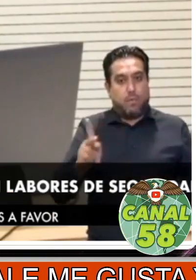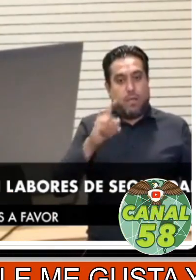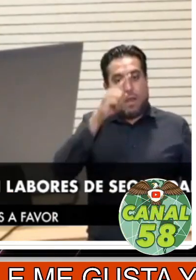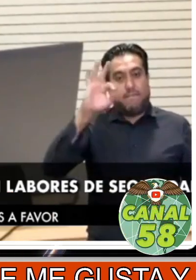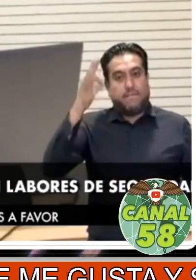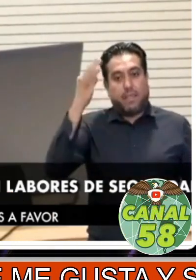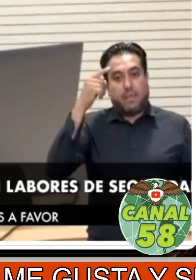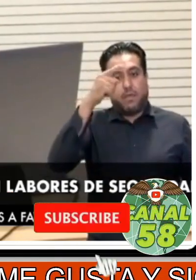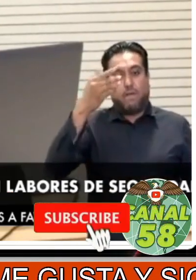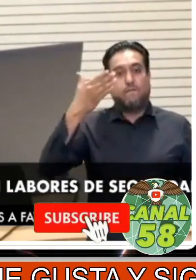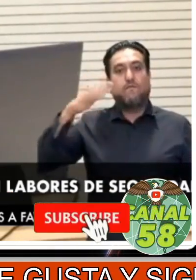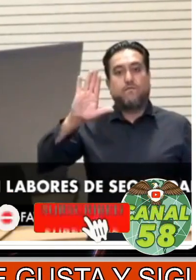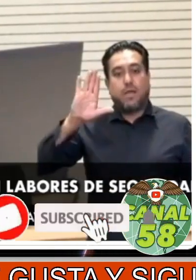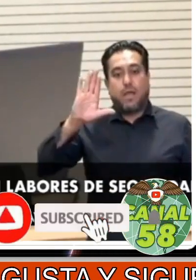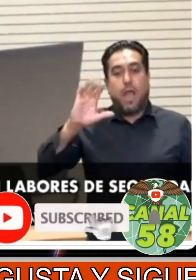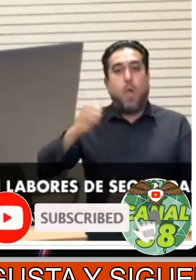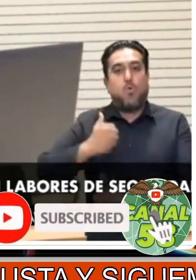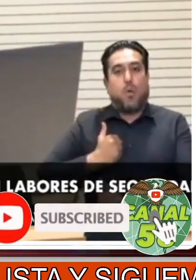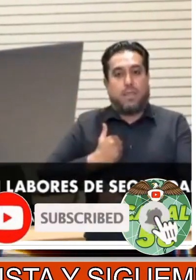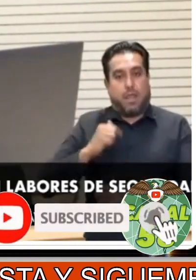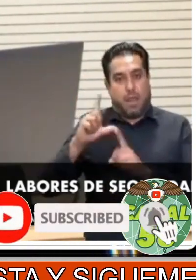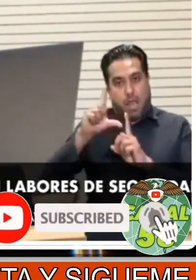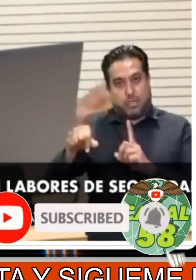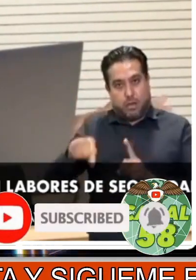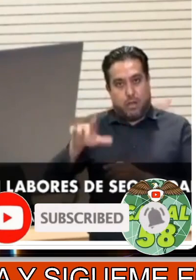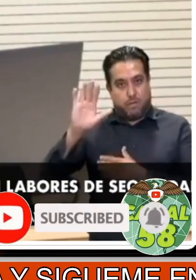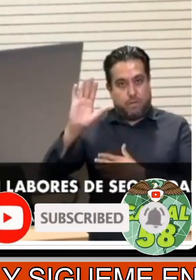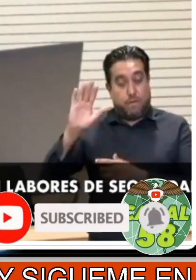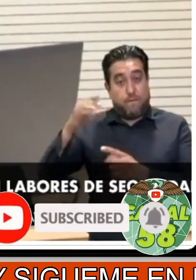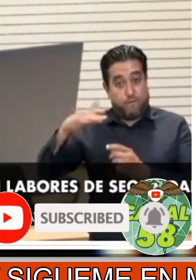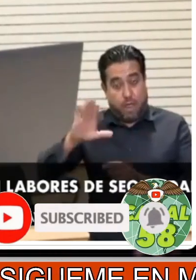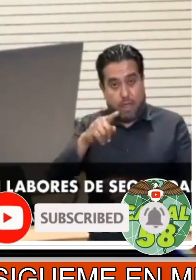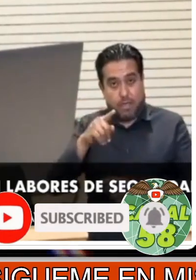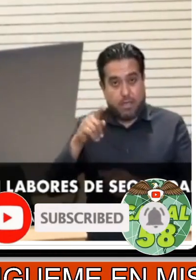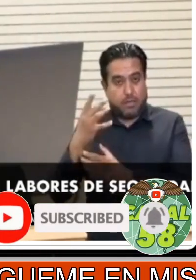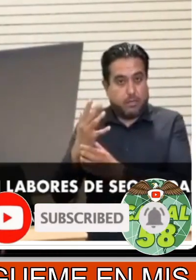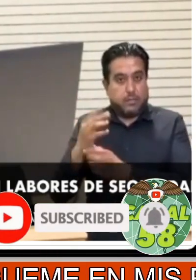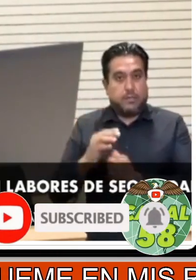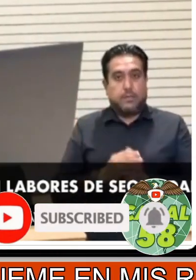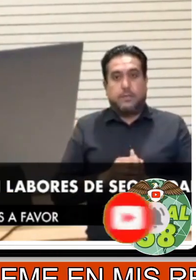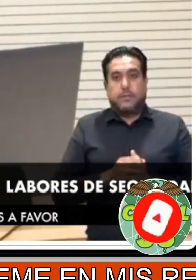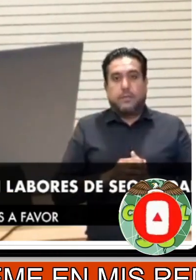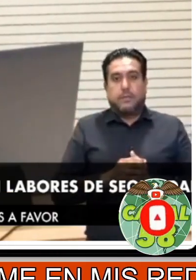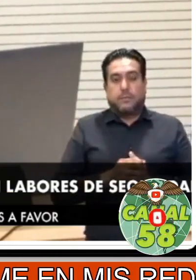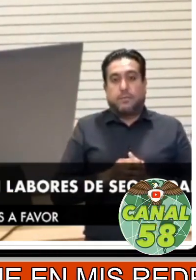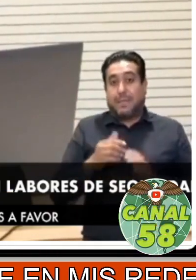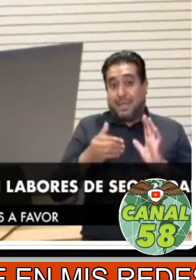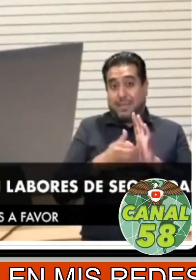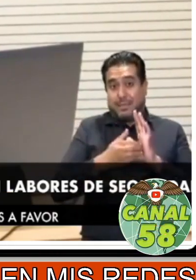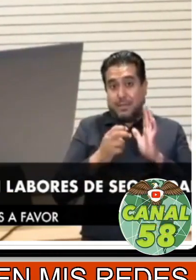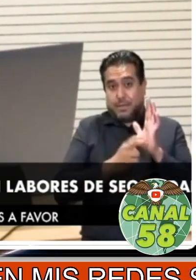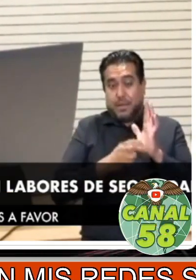ha sido la creación de la Guardia Nacional, que, contrario al espíritu de la reforma, es un